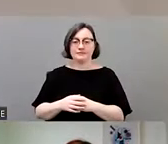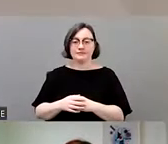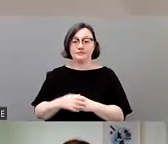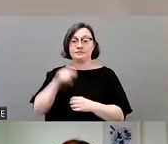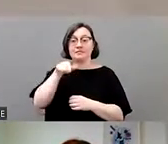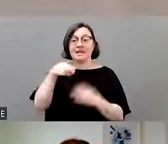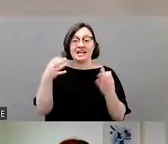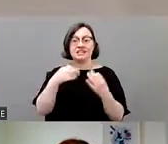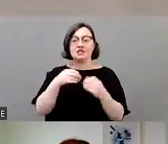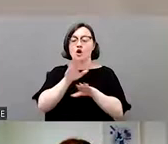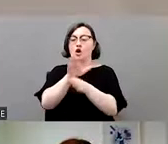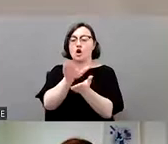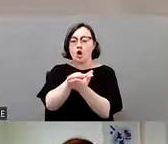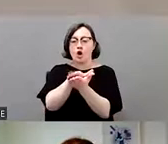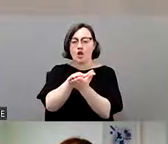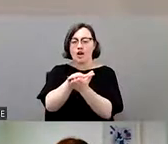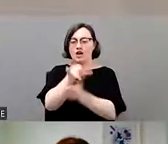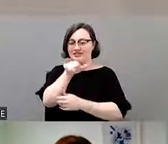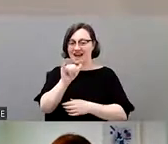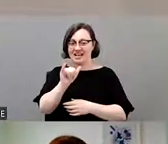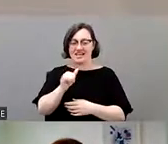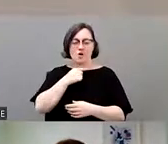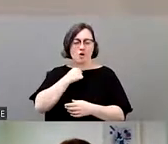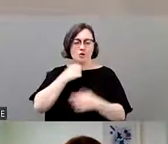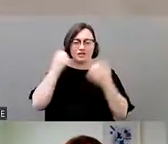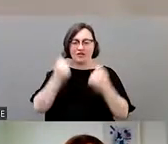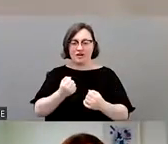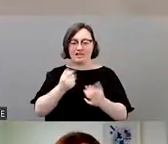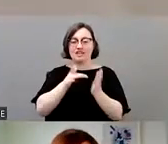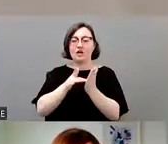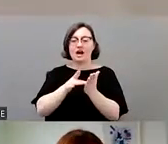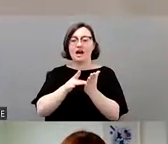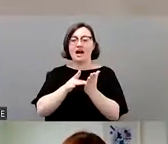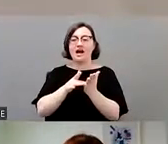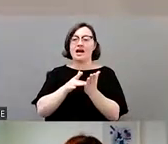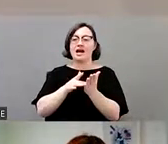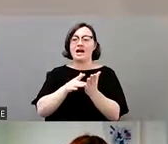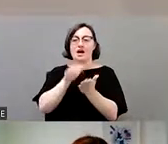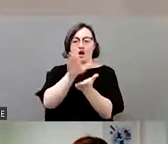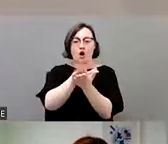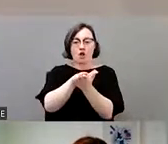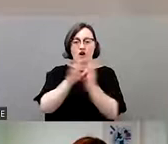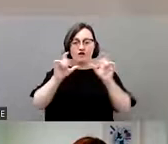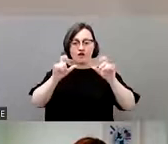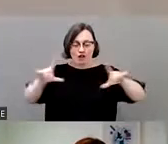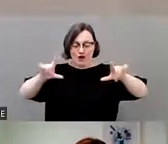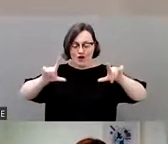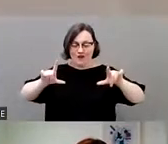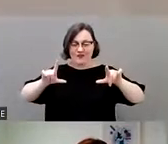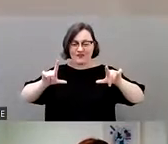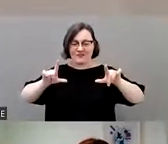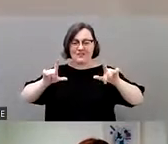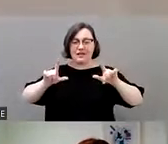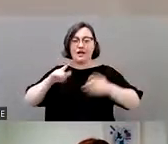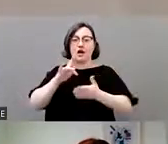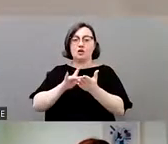Este es un cocodrilo que tienen que le gusta mucho, entonces es una forma también, le sacaban, tenía su cocodrilo, la foto del cocodrilo, y entonces, por